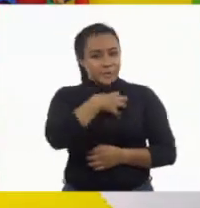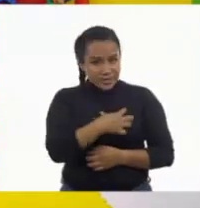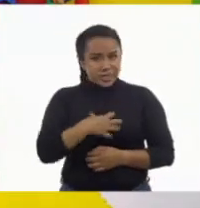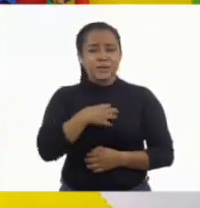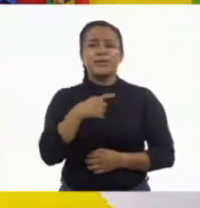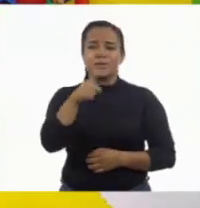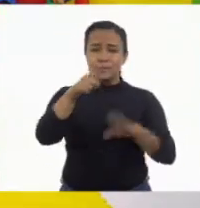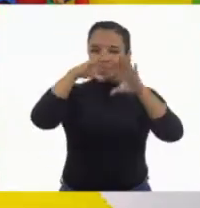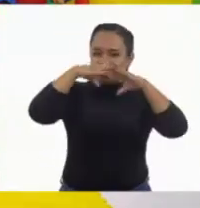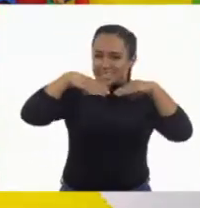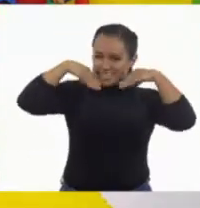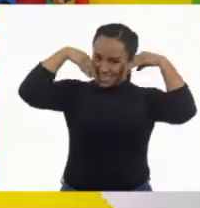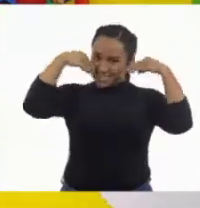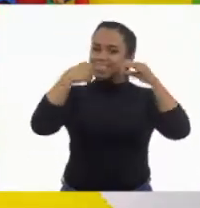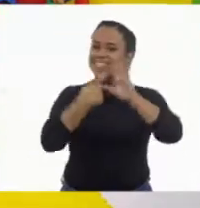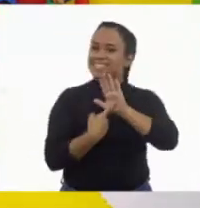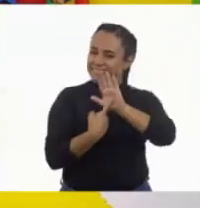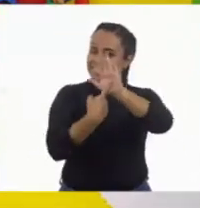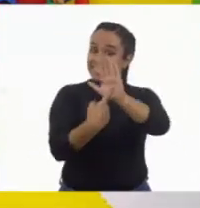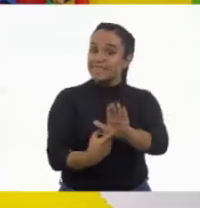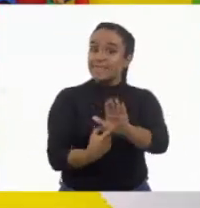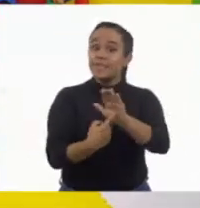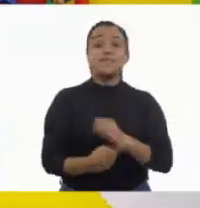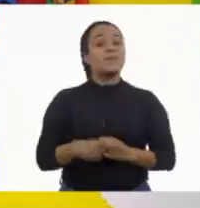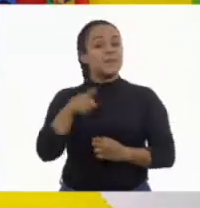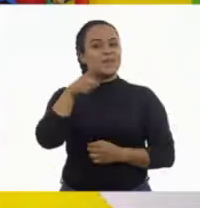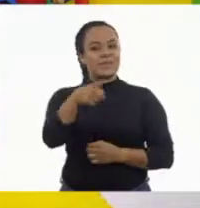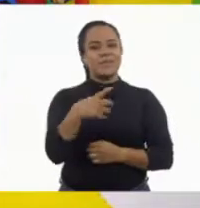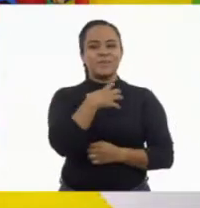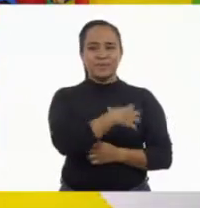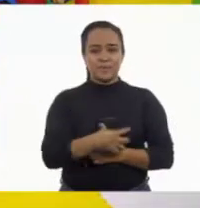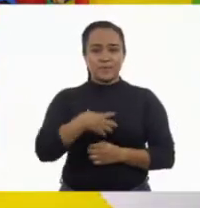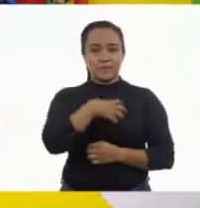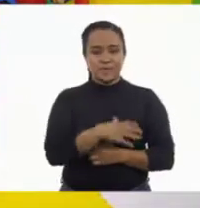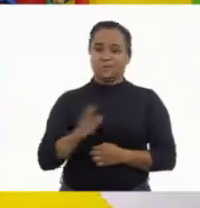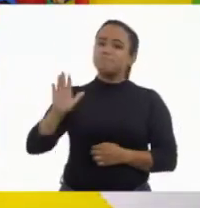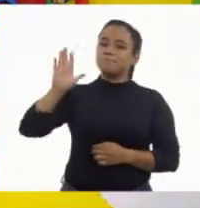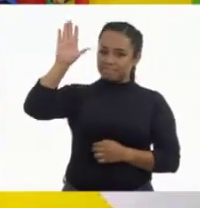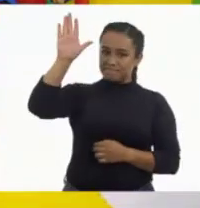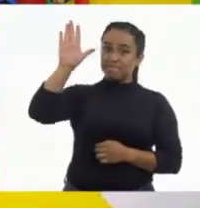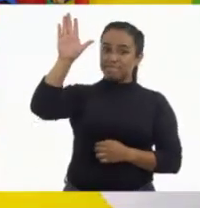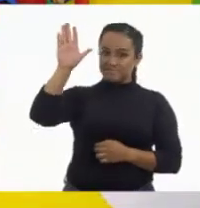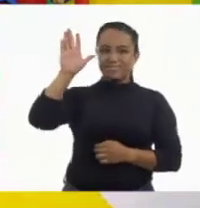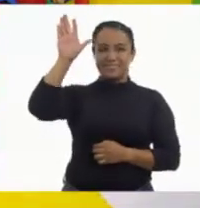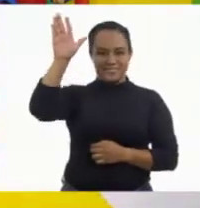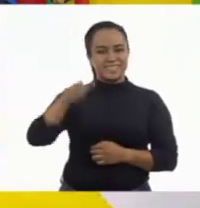tu sonrisa es el reflejo. Estás contento y lo sabes, levanta la mano.